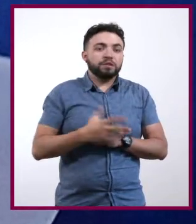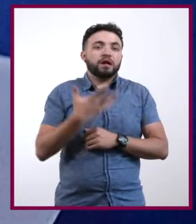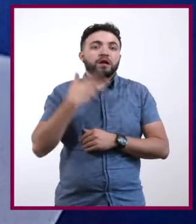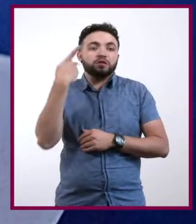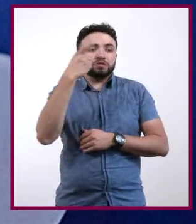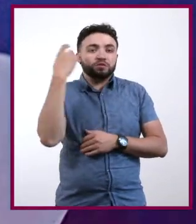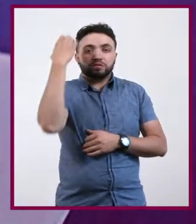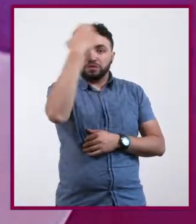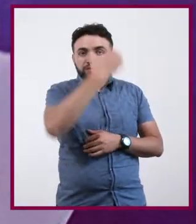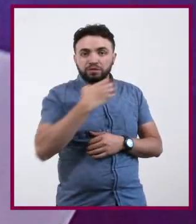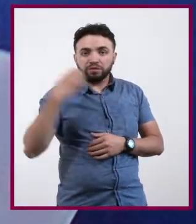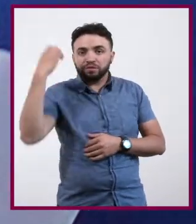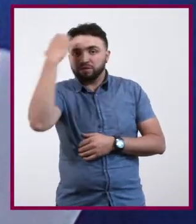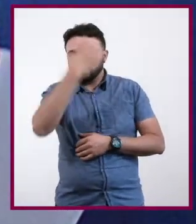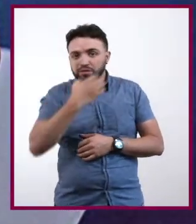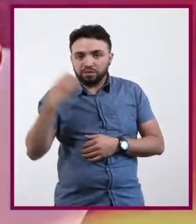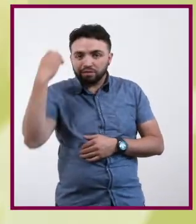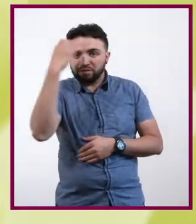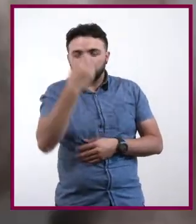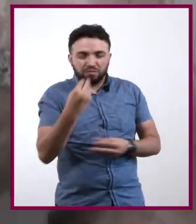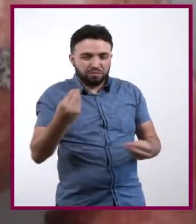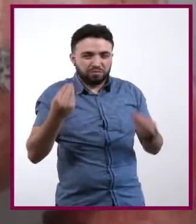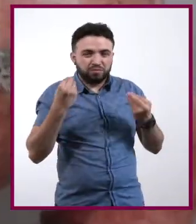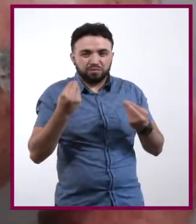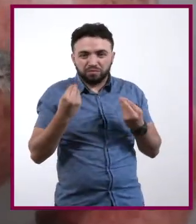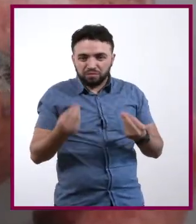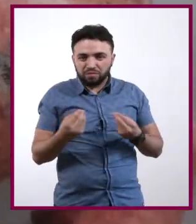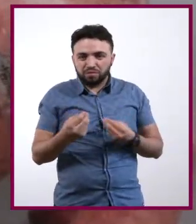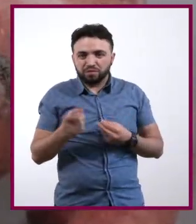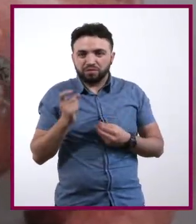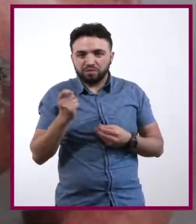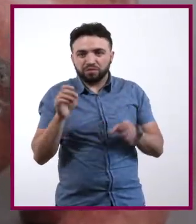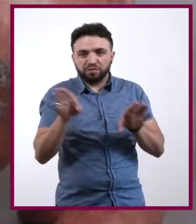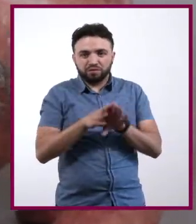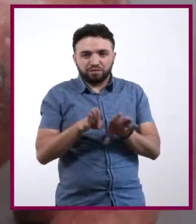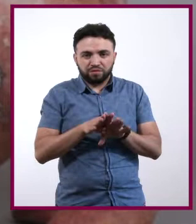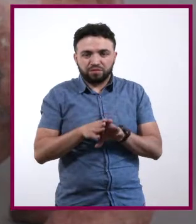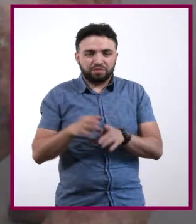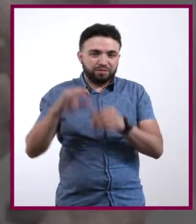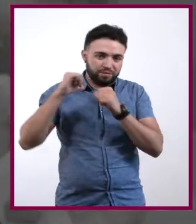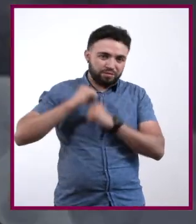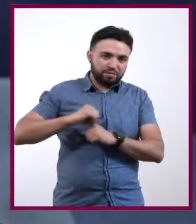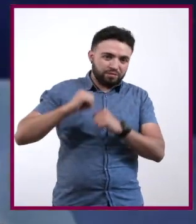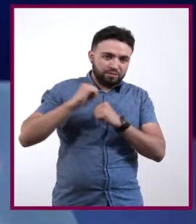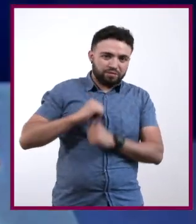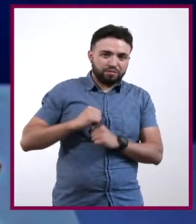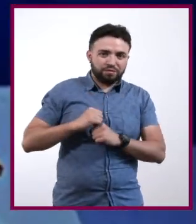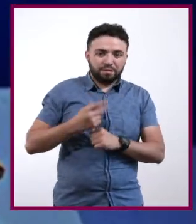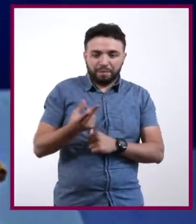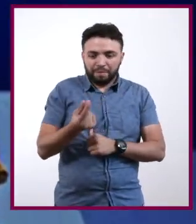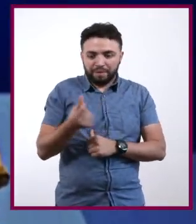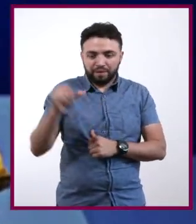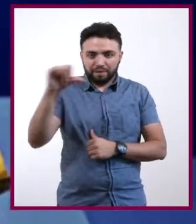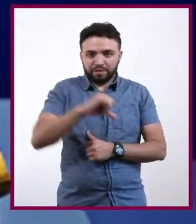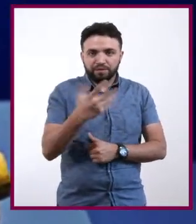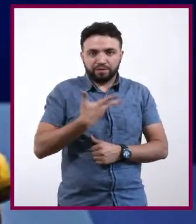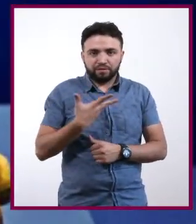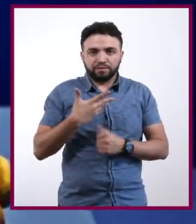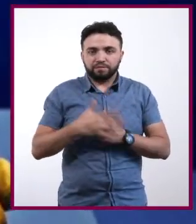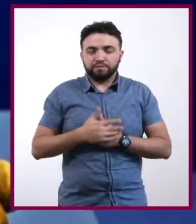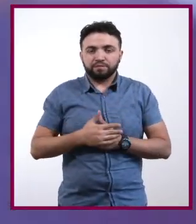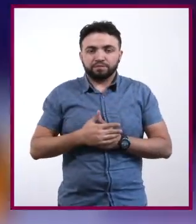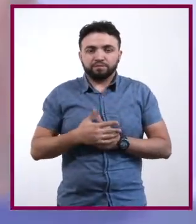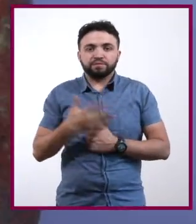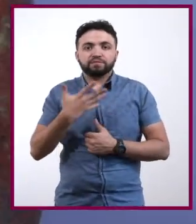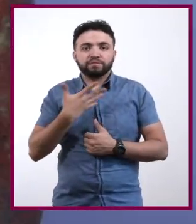son biólogos que se han especializado en el estudio de las razas antiguas de perros presentes en Mesoamérica, sí apuntan